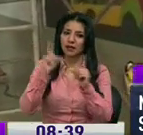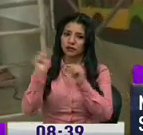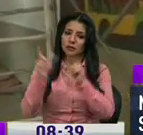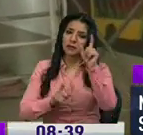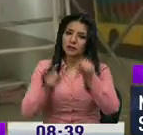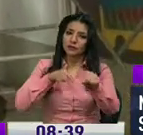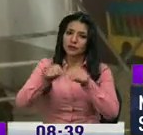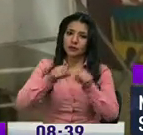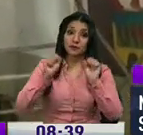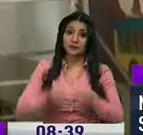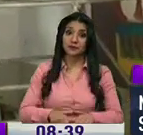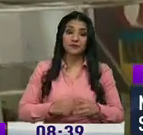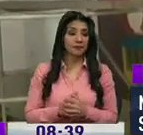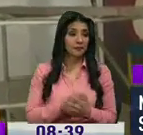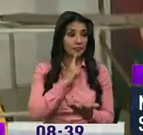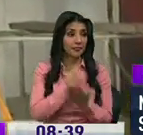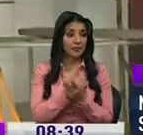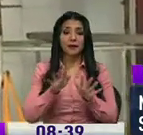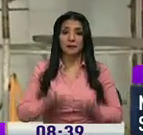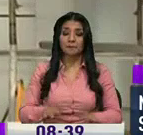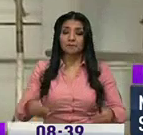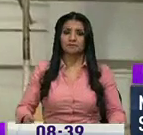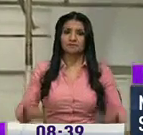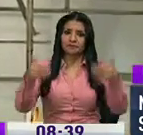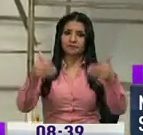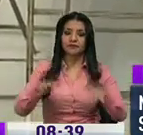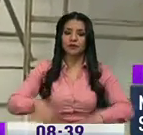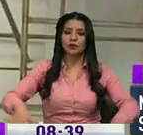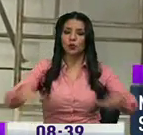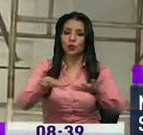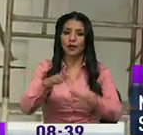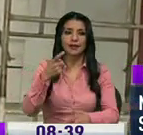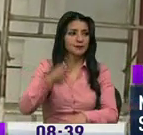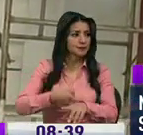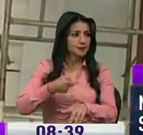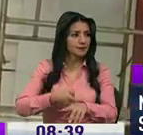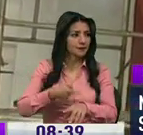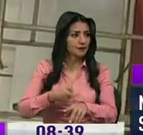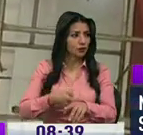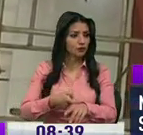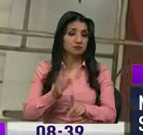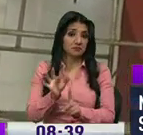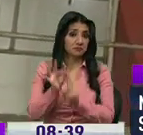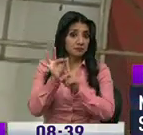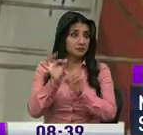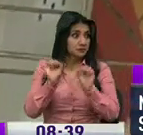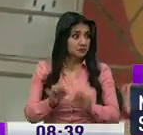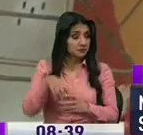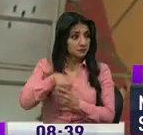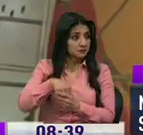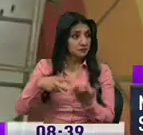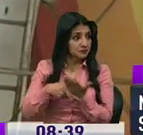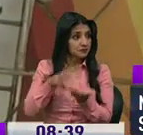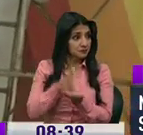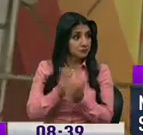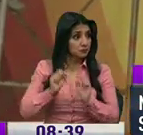gente. Precisamente eso, están ubicados también en lugares específicos y tal vez claves dentro del